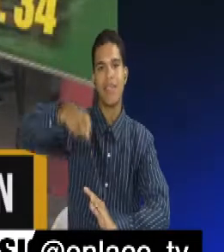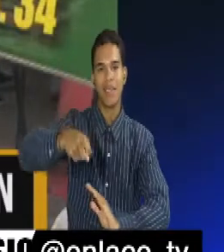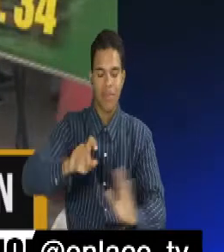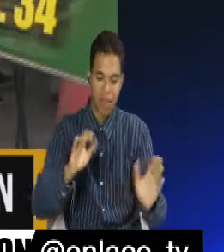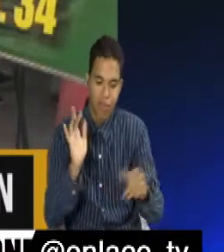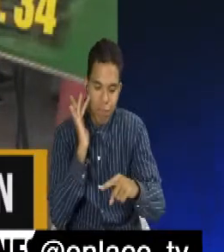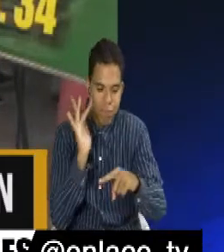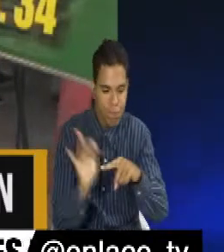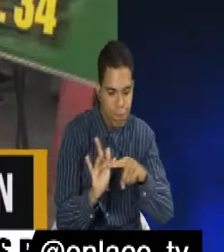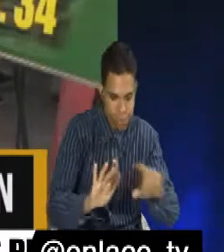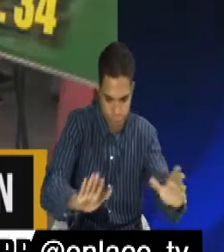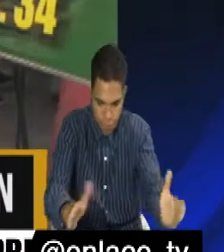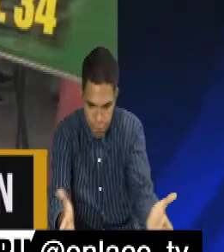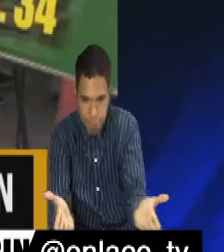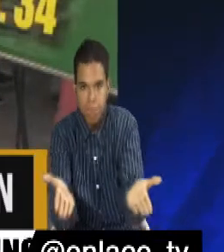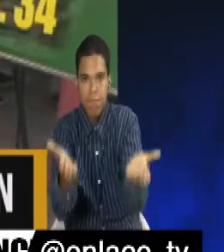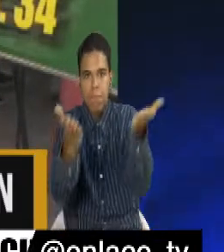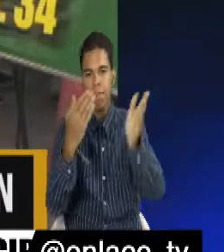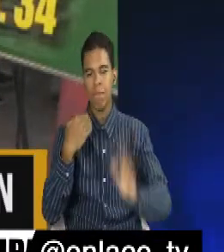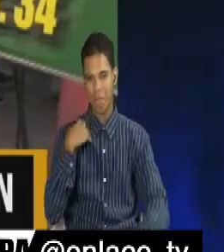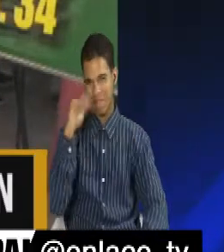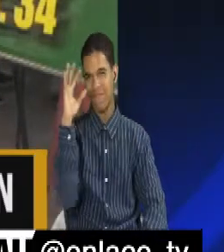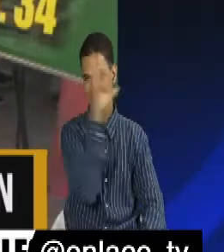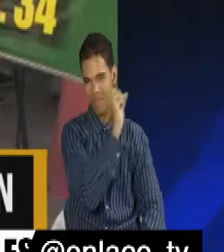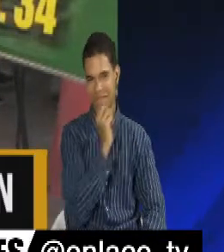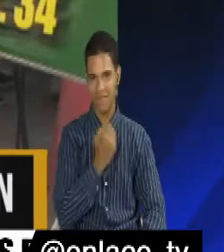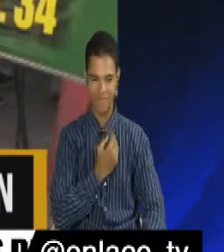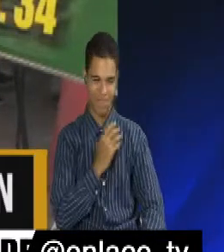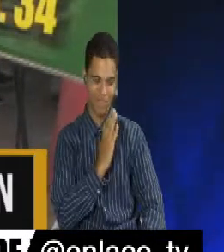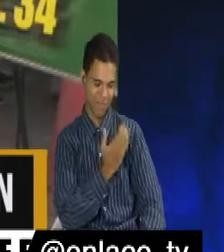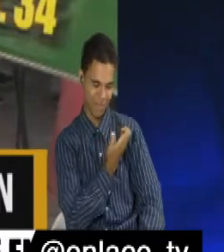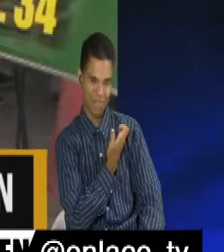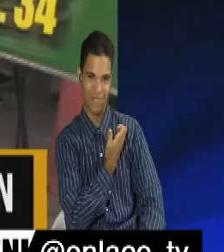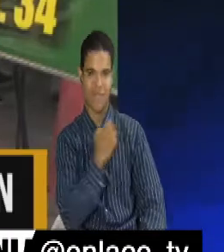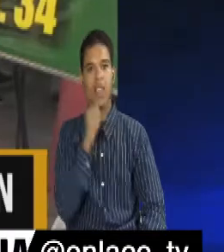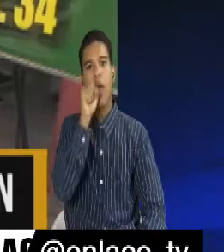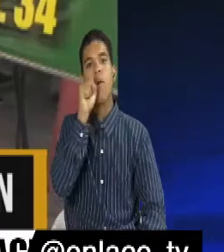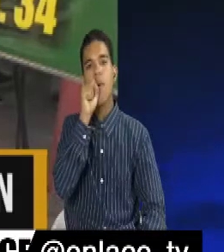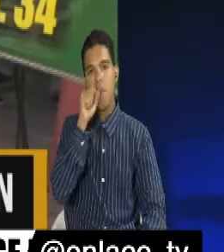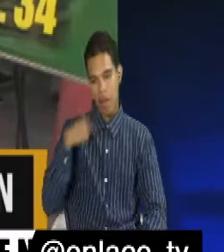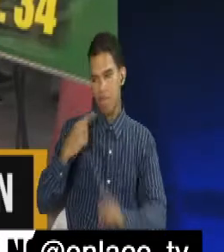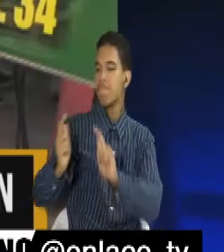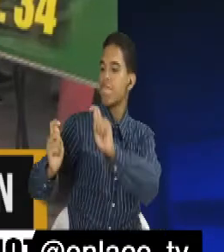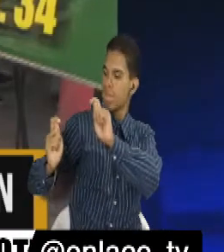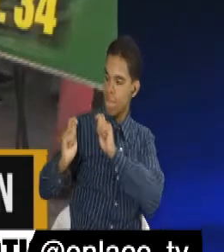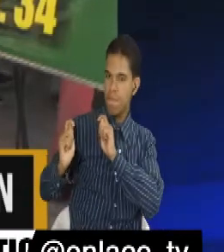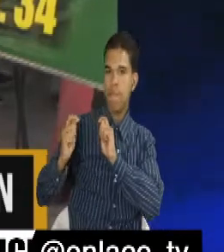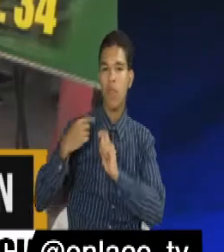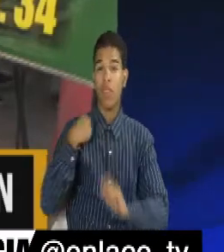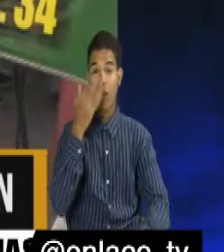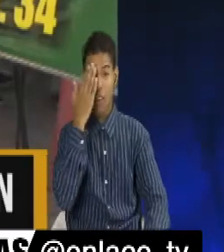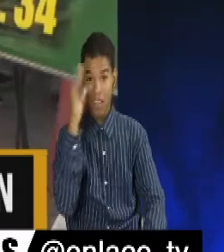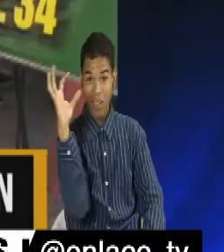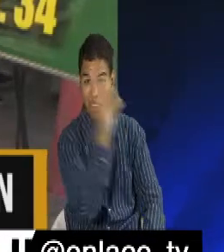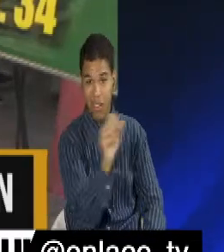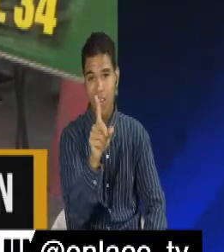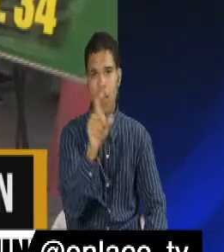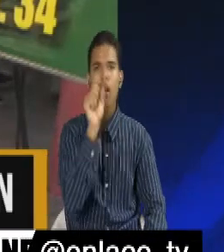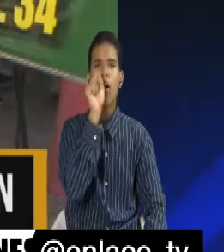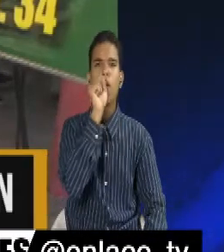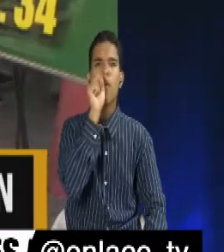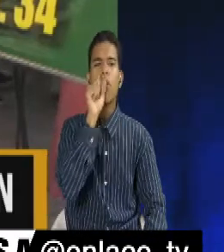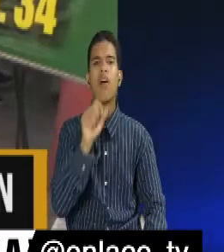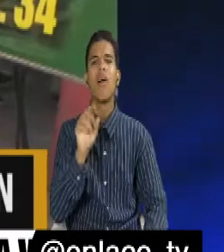En este caso, pues, por competencia de la administración municipal, pues es Barranca Bermeja. Les recordamos a todos que Barranca Bermeja tiene